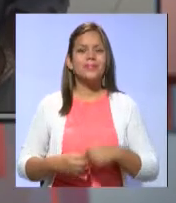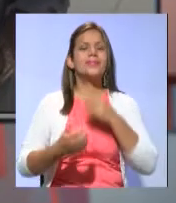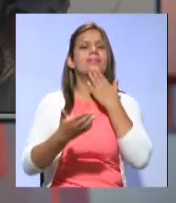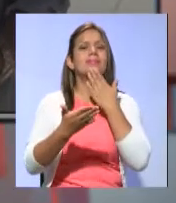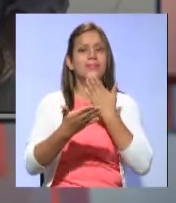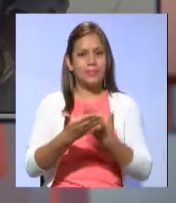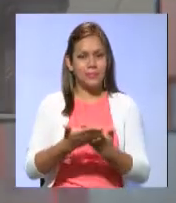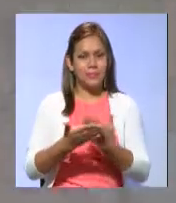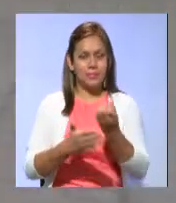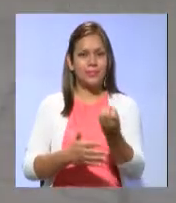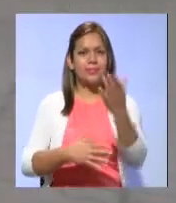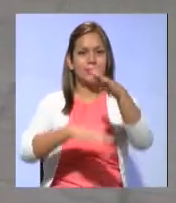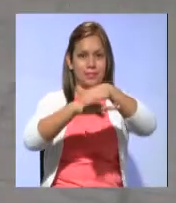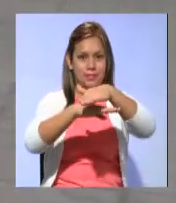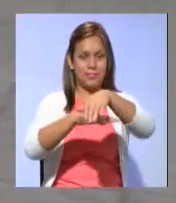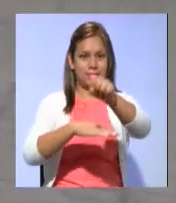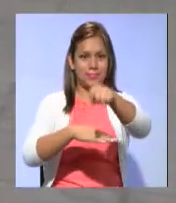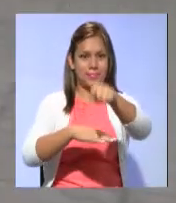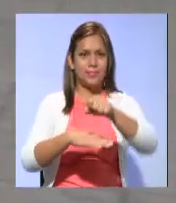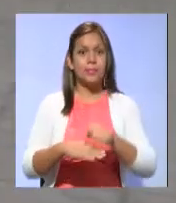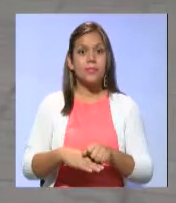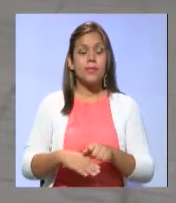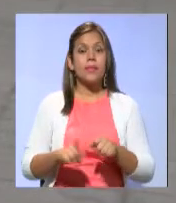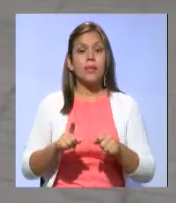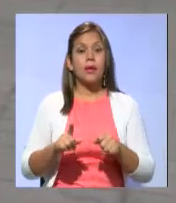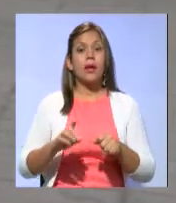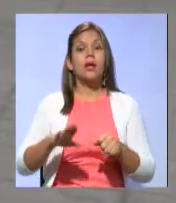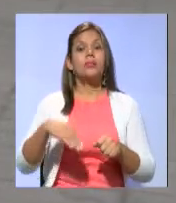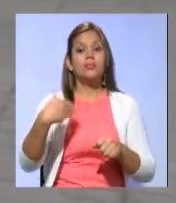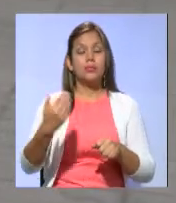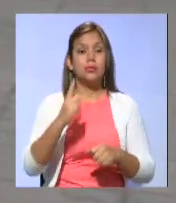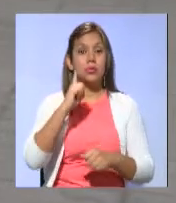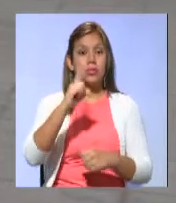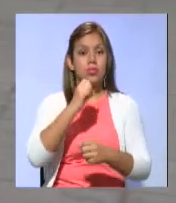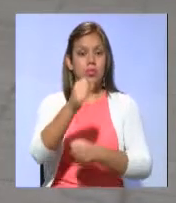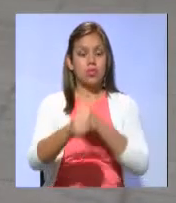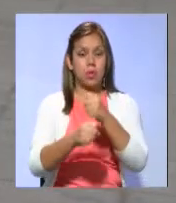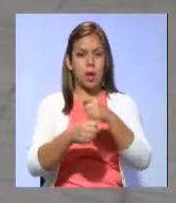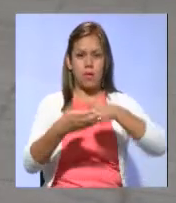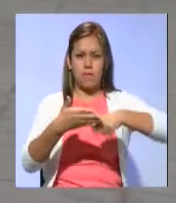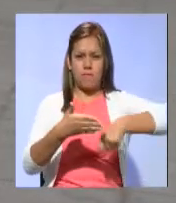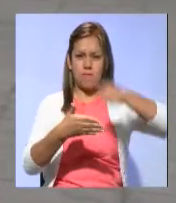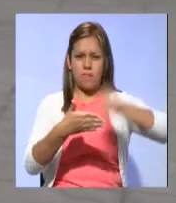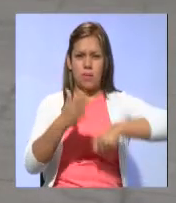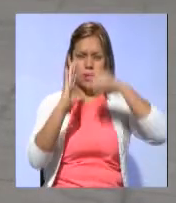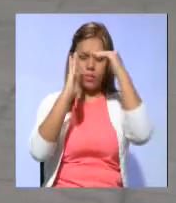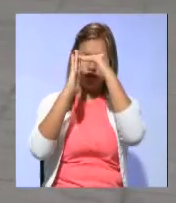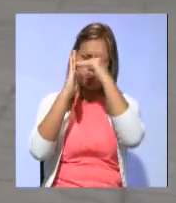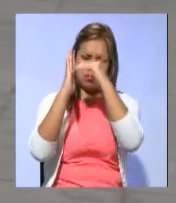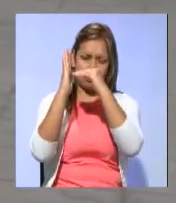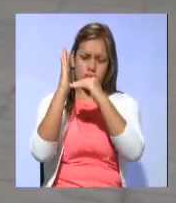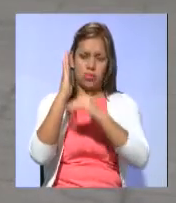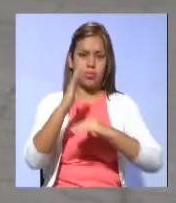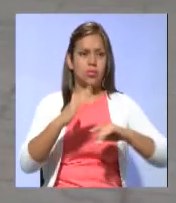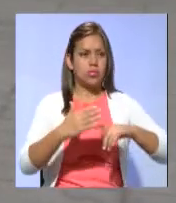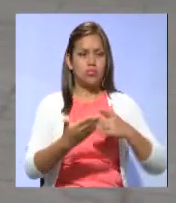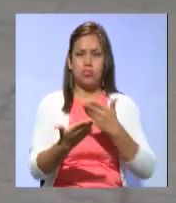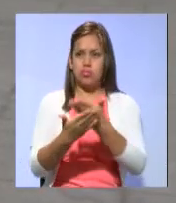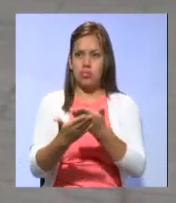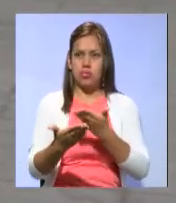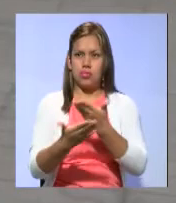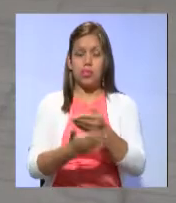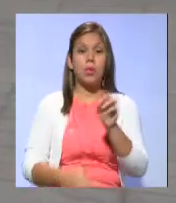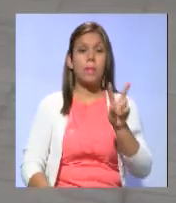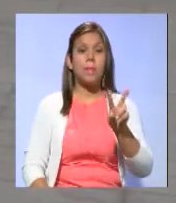Gracias, ¿qué tal? Muy buenas tardes. Así es, luego de un año de recolección de firmas y tras recibir aportes por parte de